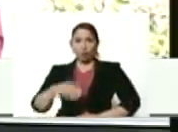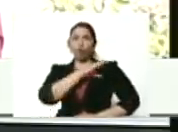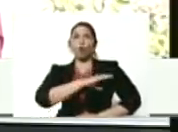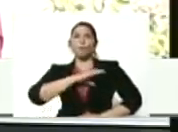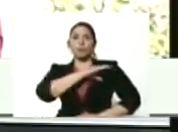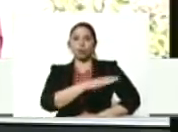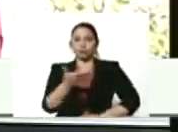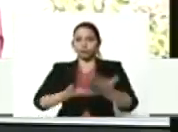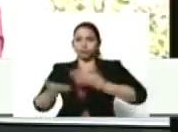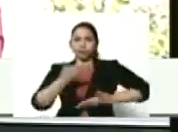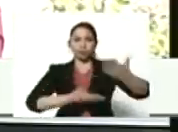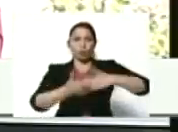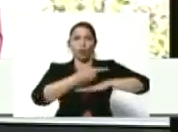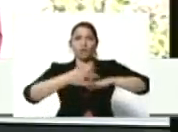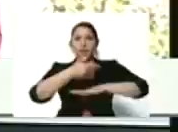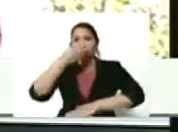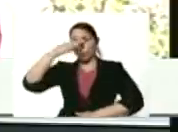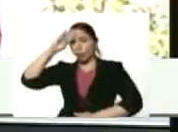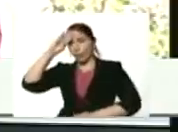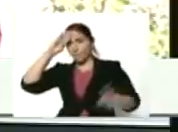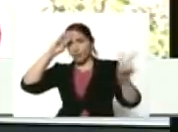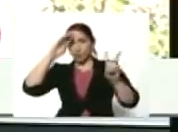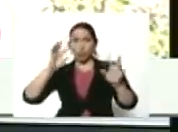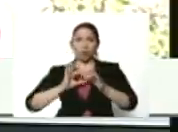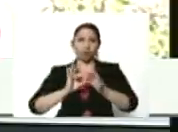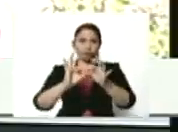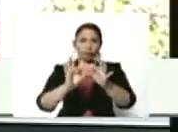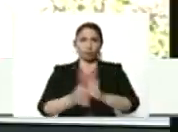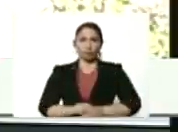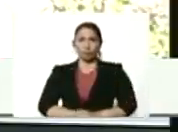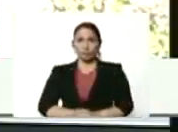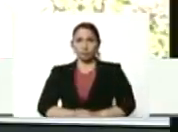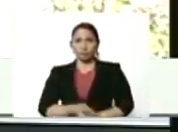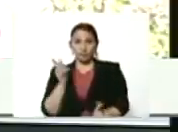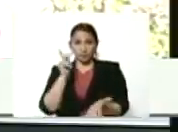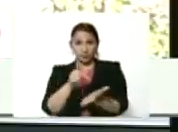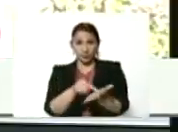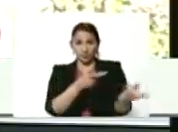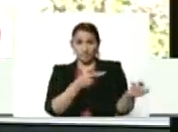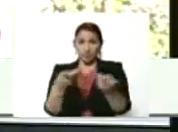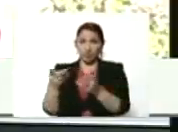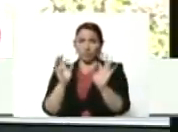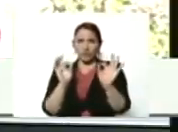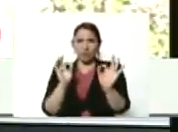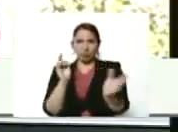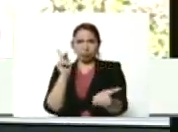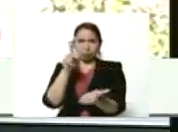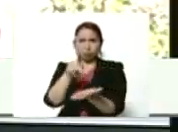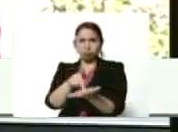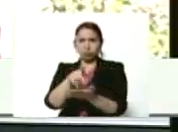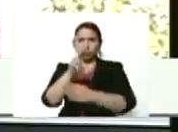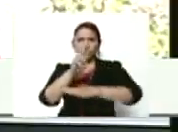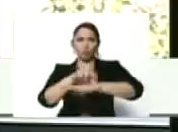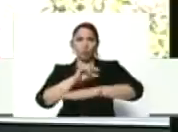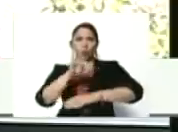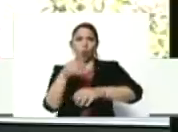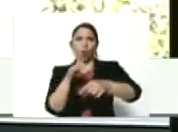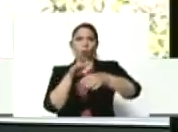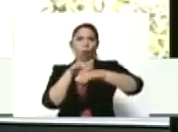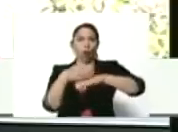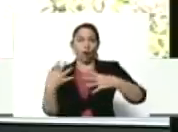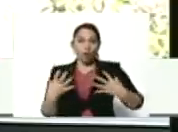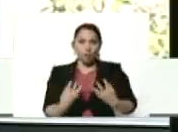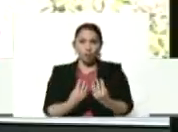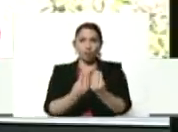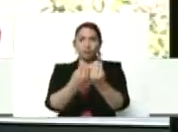Intergubernamental Cuba-Venezuela. Está llegando un invitado especial, el doctor Jorge Rodríguez,